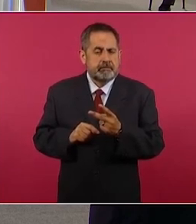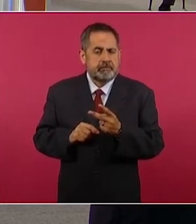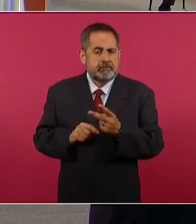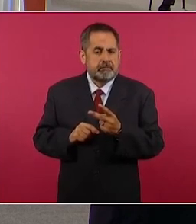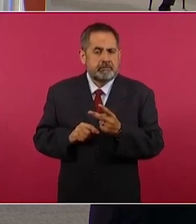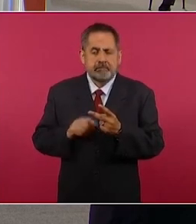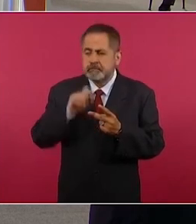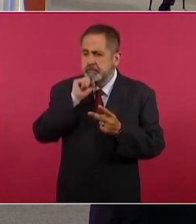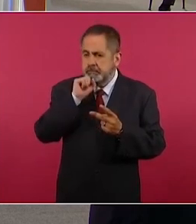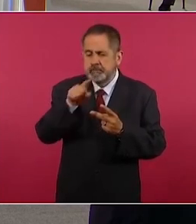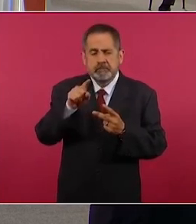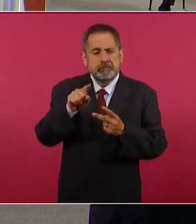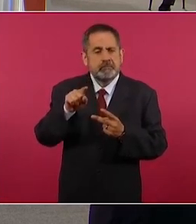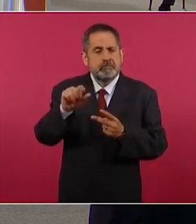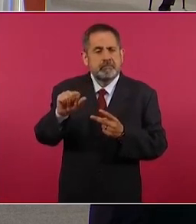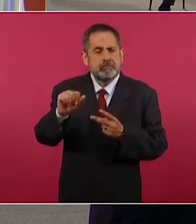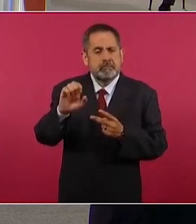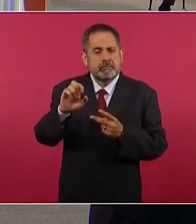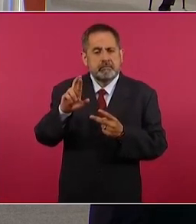lo de Aeroméxico,